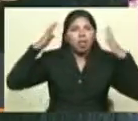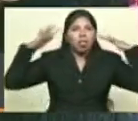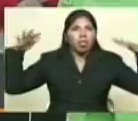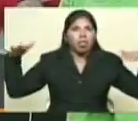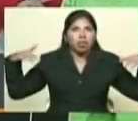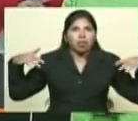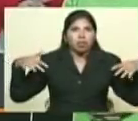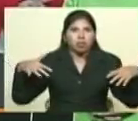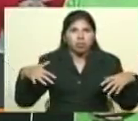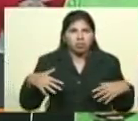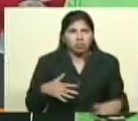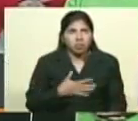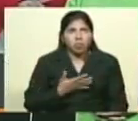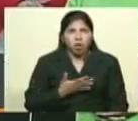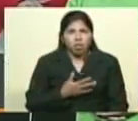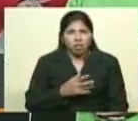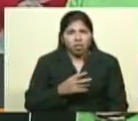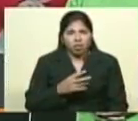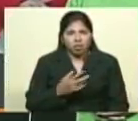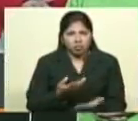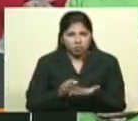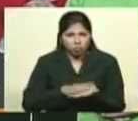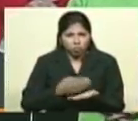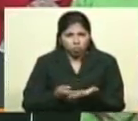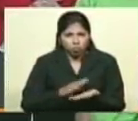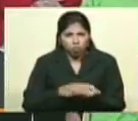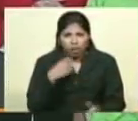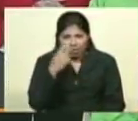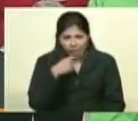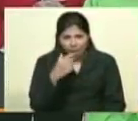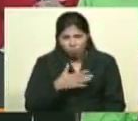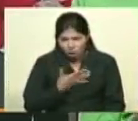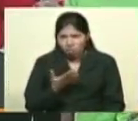Eso es posible traducirlo al inglés. Jorge Rodríguez,